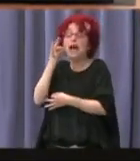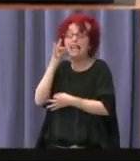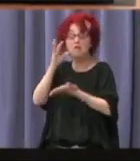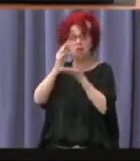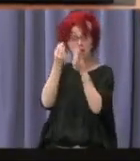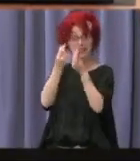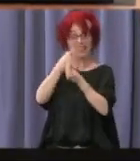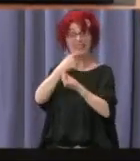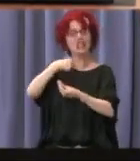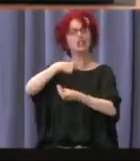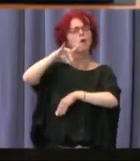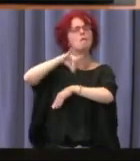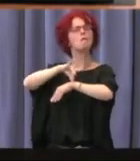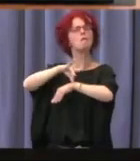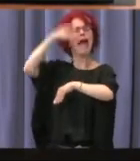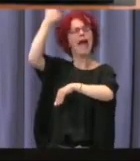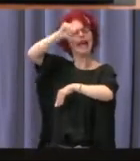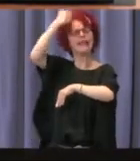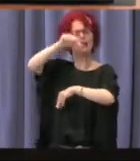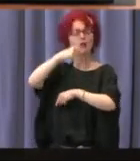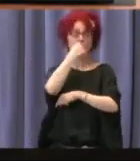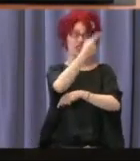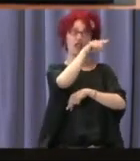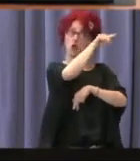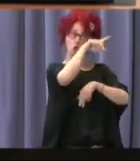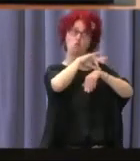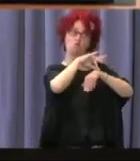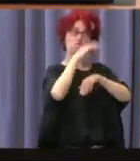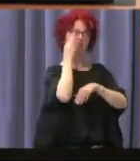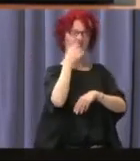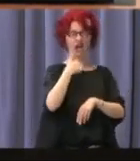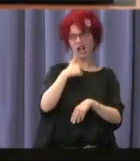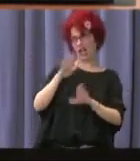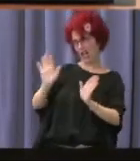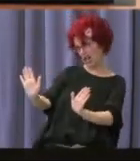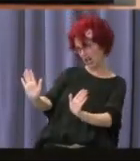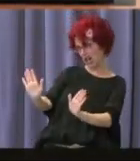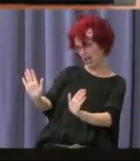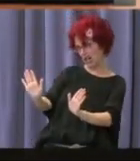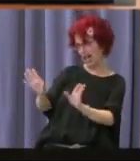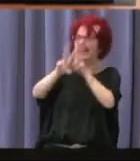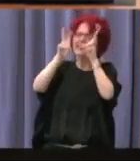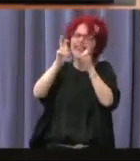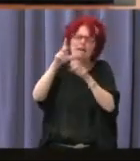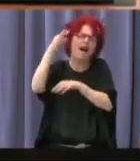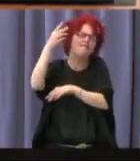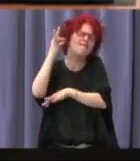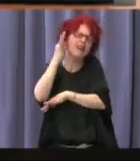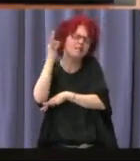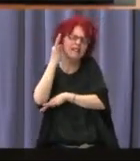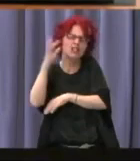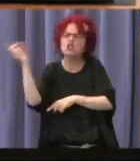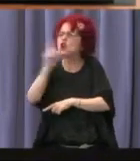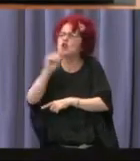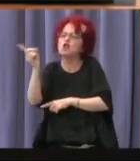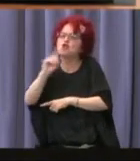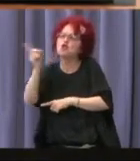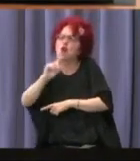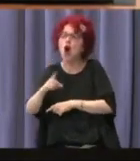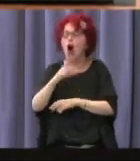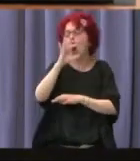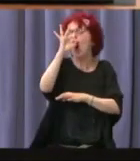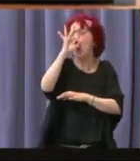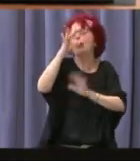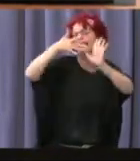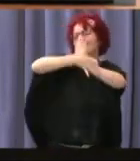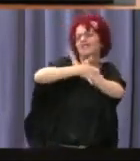tú le dices, eres médica, y te ponen así una cara, vamos a ver, que esto no tiene nada que ver con el feminismo. Eso es que un sustantivo de dos terminaciones, que hace